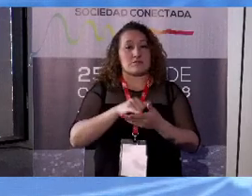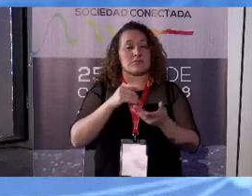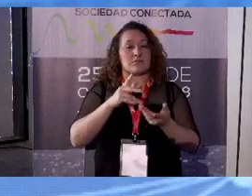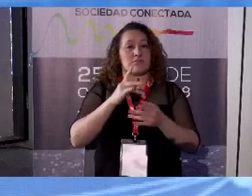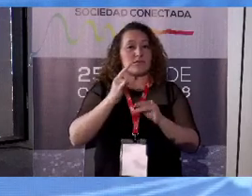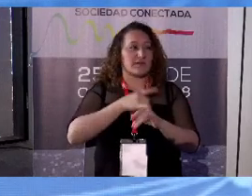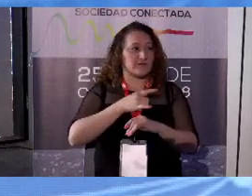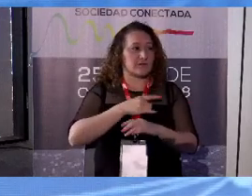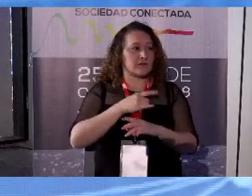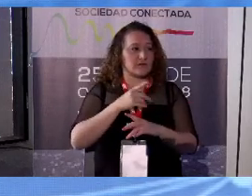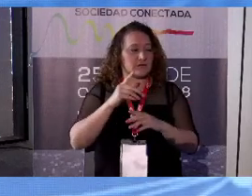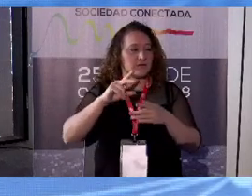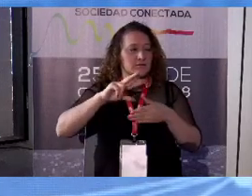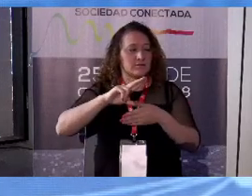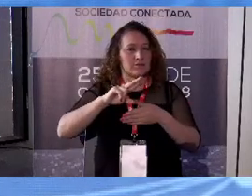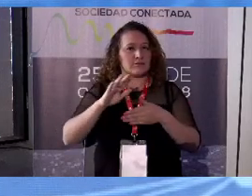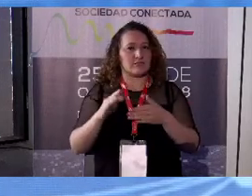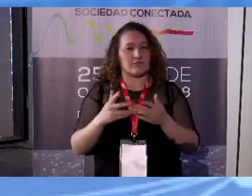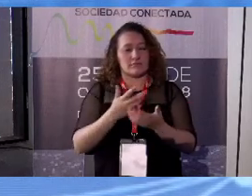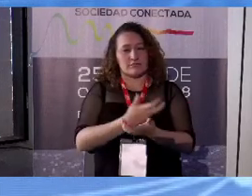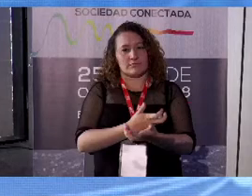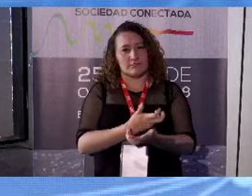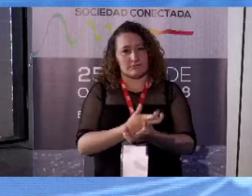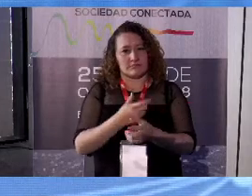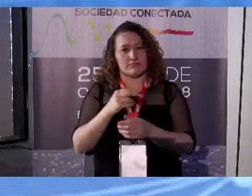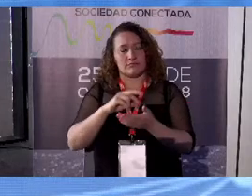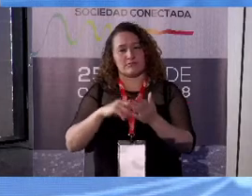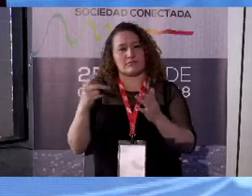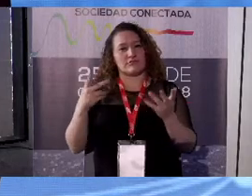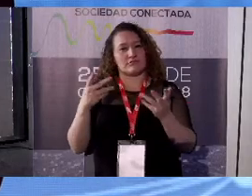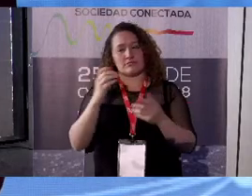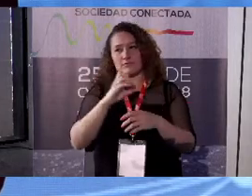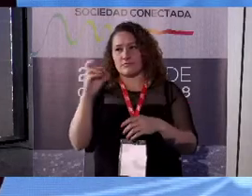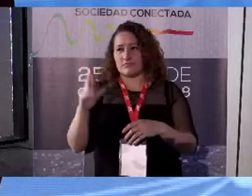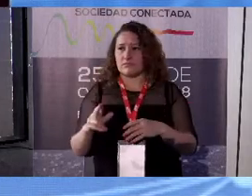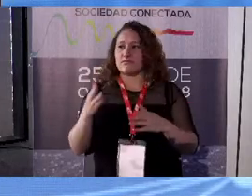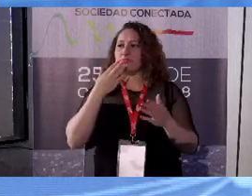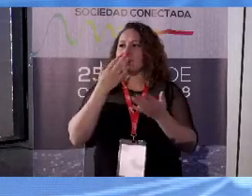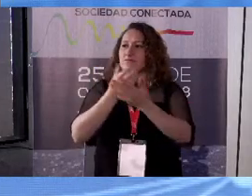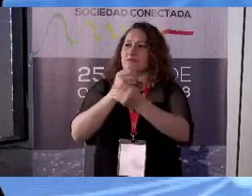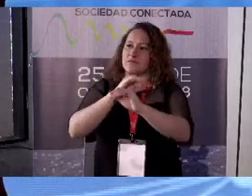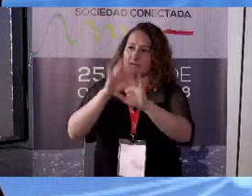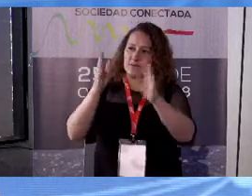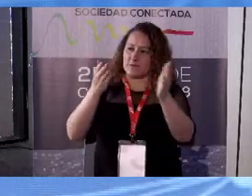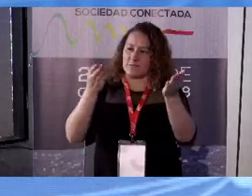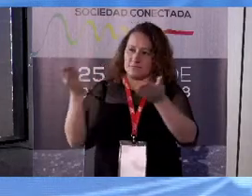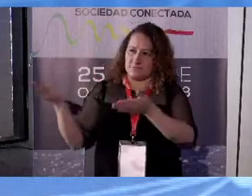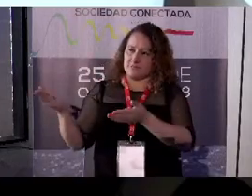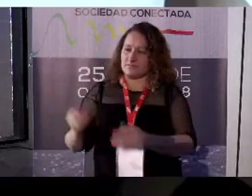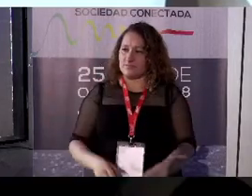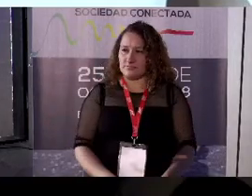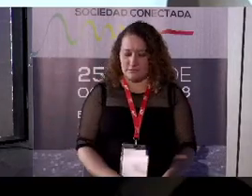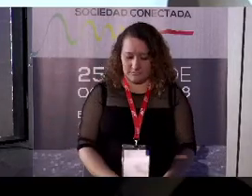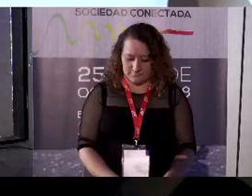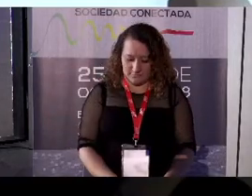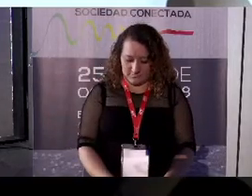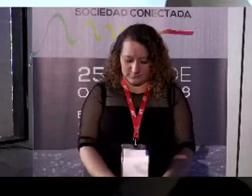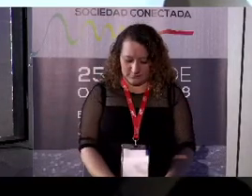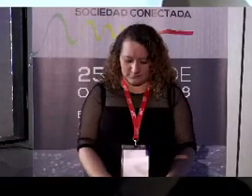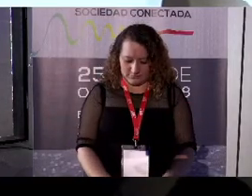latinoamericana de ciencia y tecnología de Costa Rica señor trevino Buenos días bienvenido